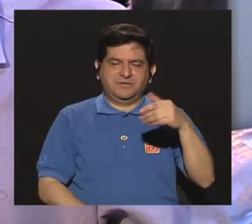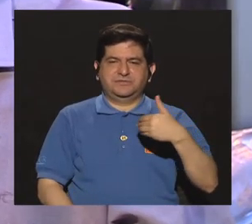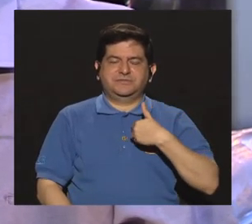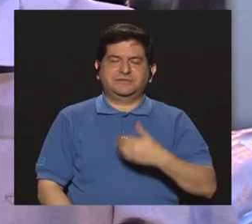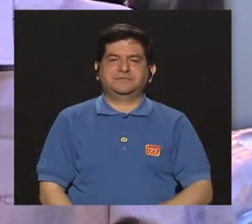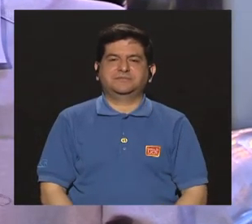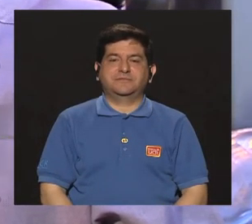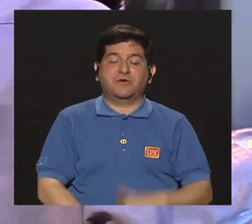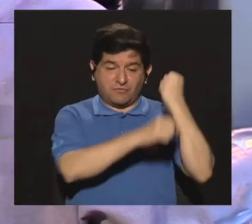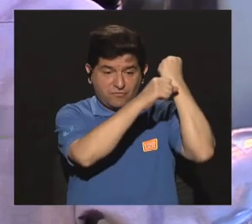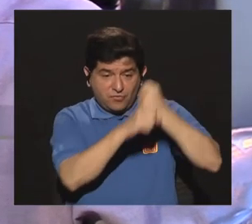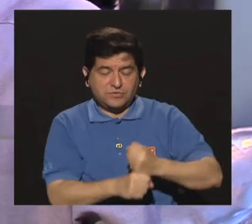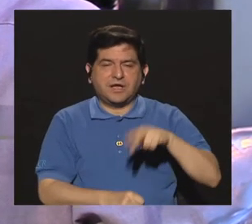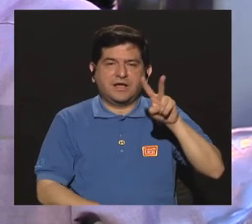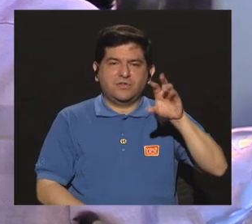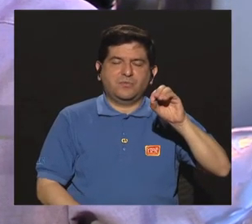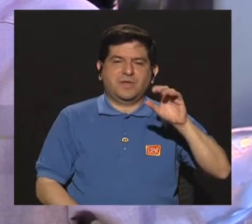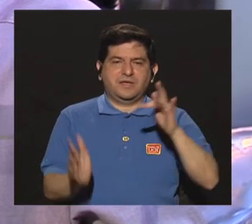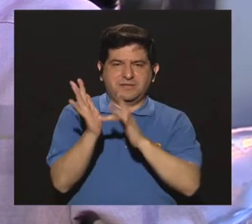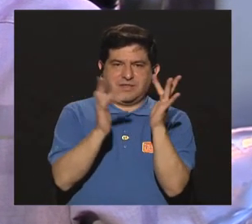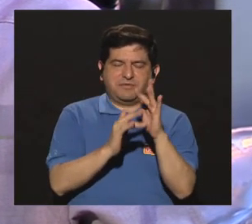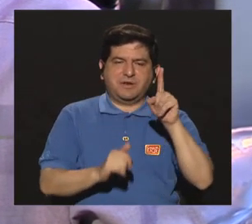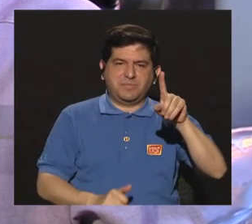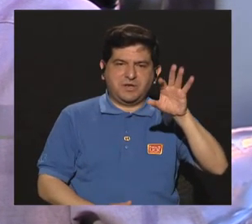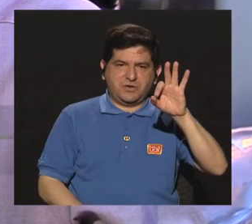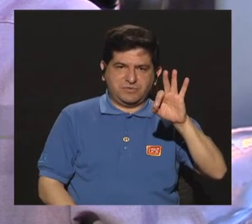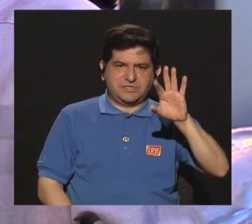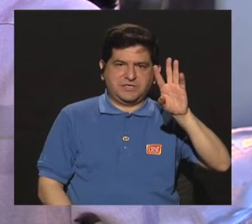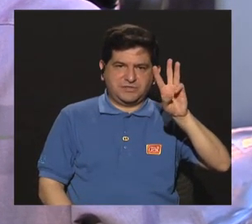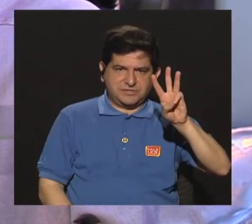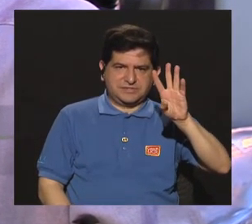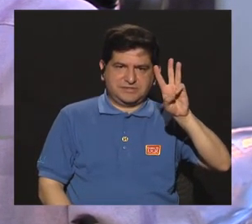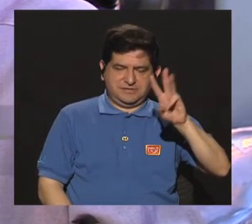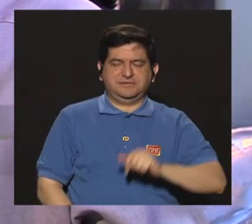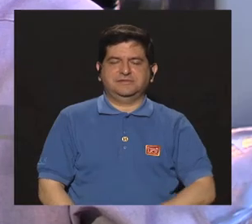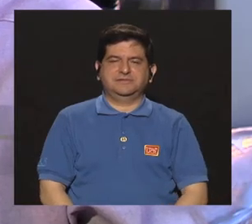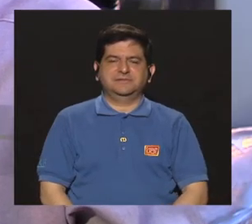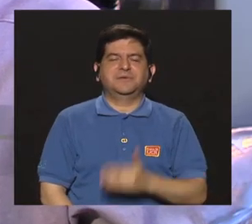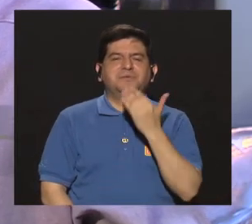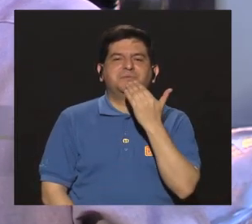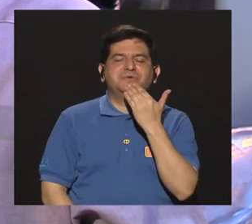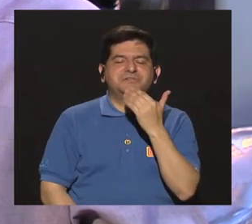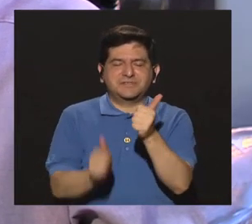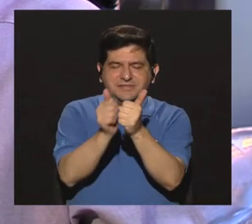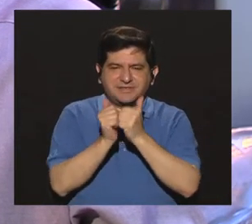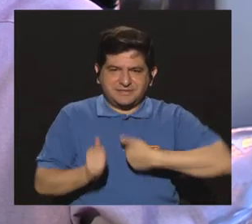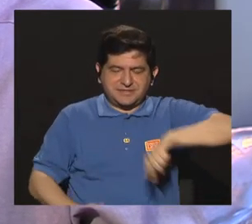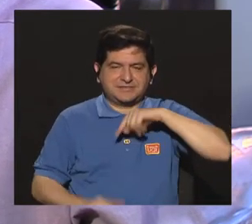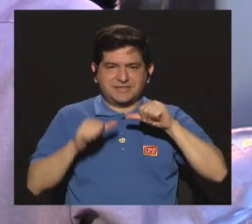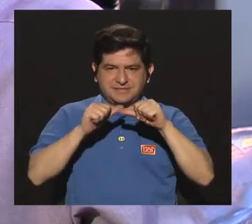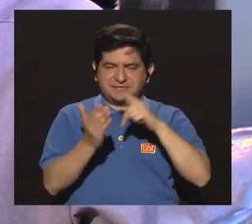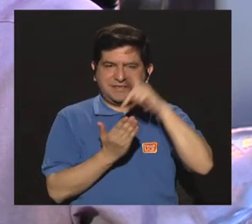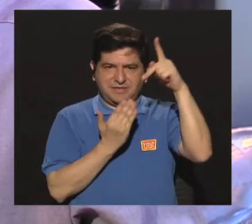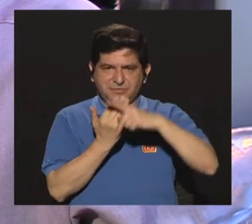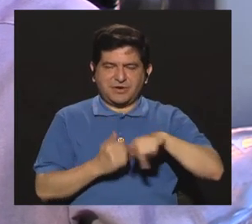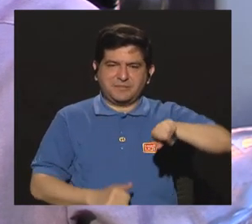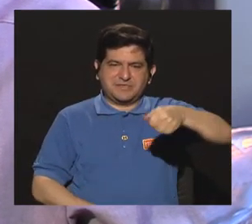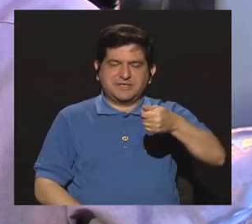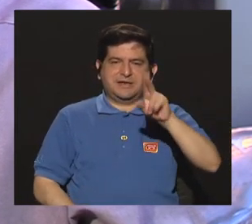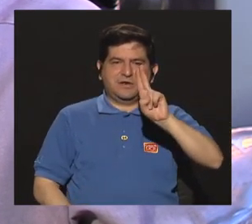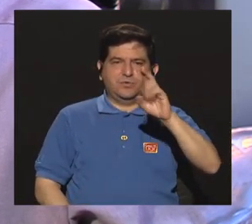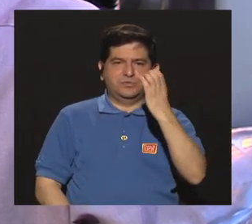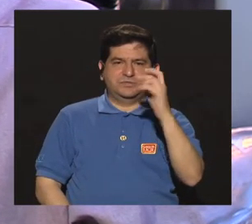recordemos que fue fundado un 20 de abril de 1966 gracias por su compañía continúen con la programación